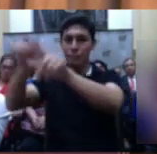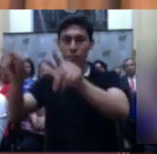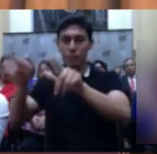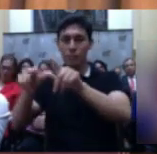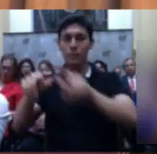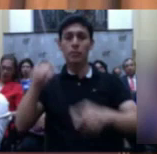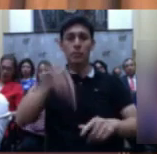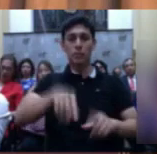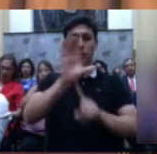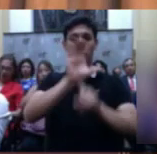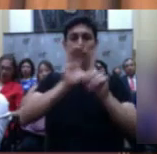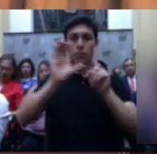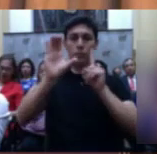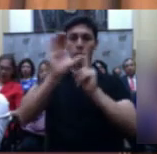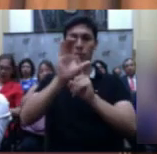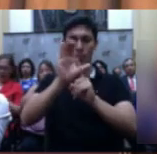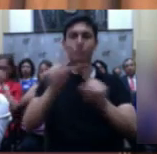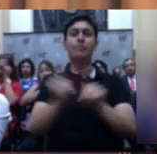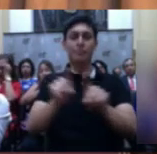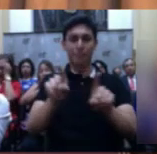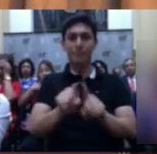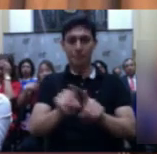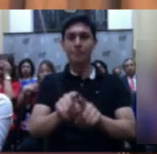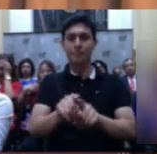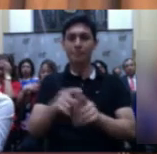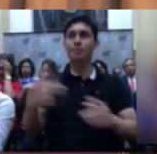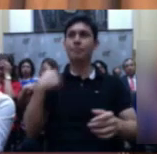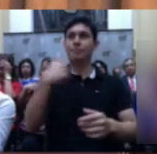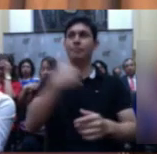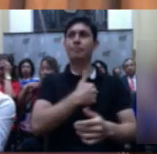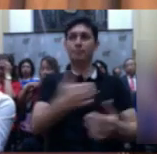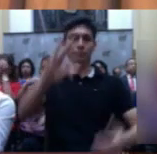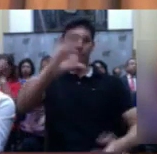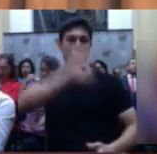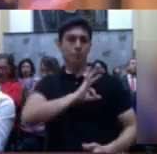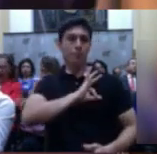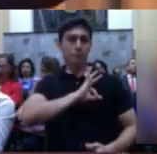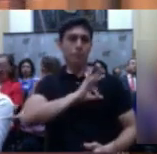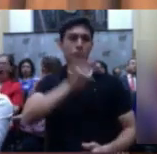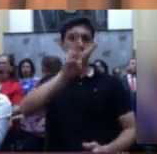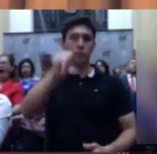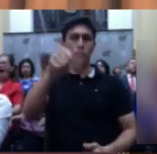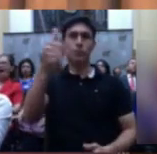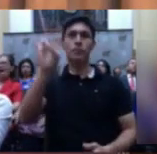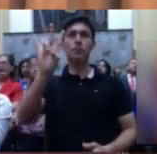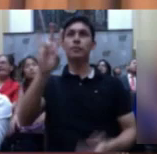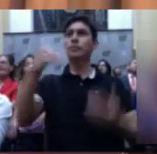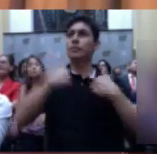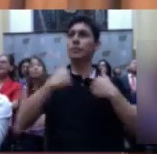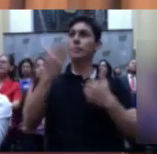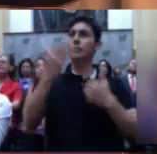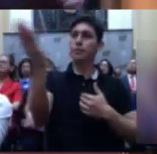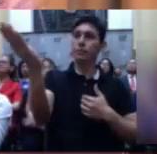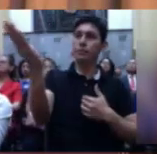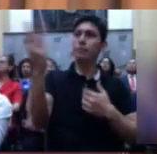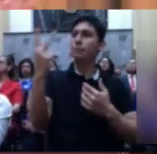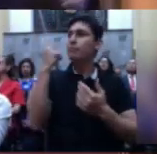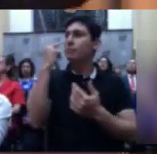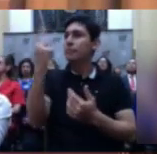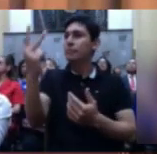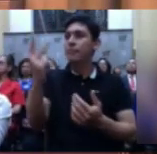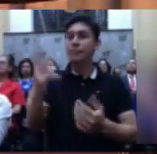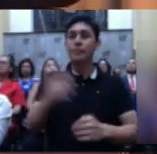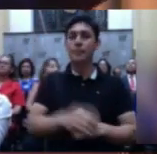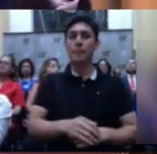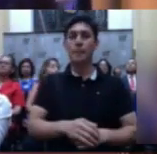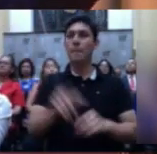cultura, acabamos de recibir el Premio de Creatividad Empresarial 2017, que lo tenemos ahí, lo podemos apreciar,